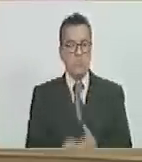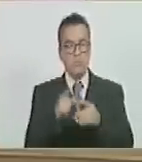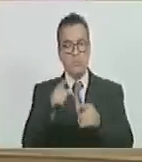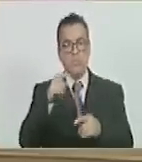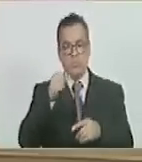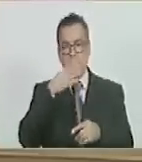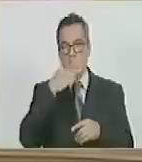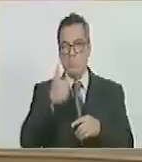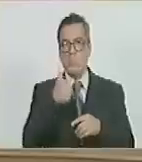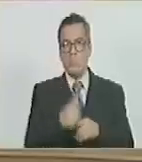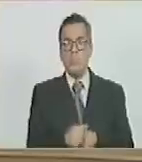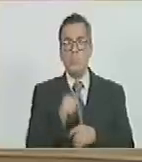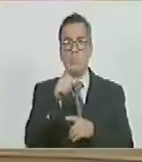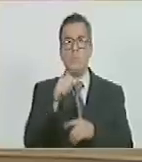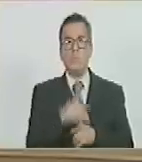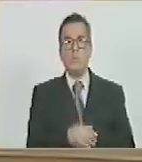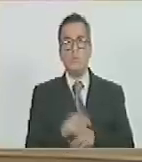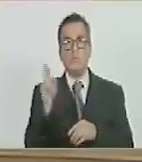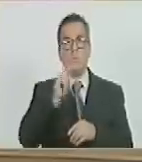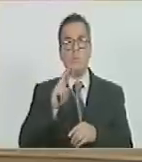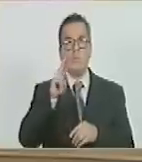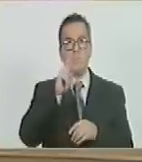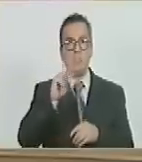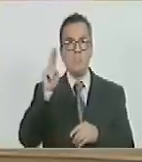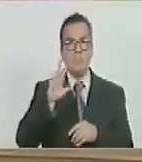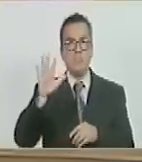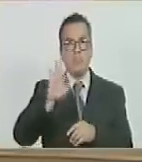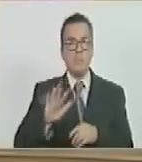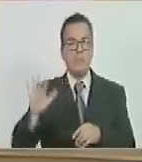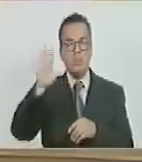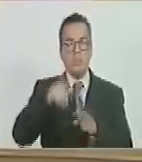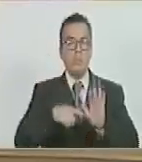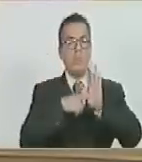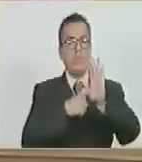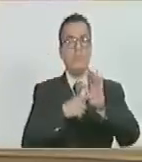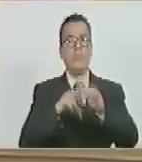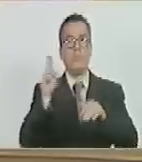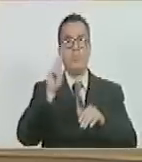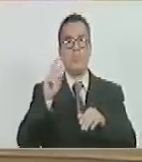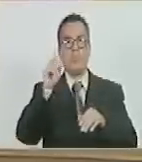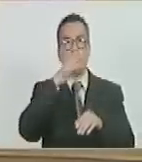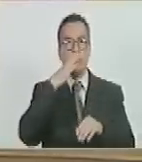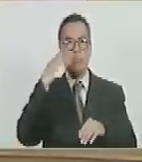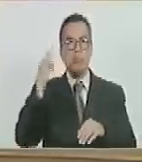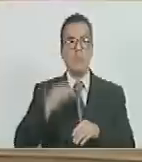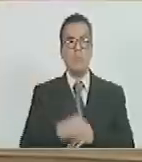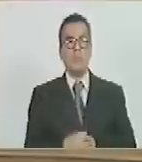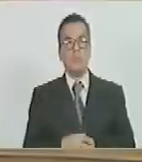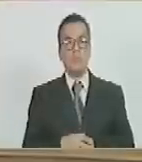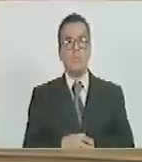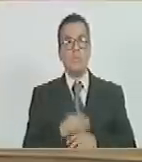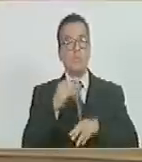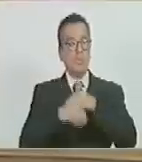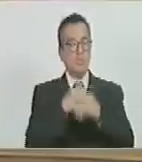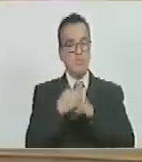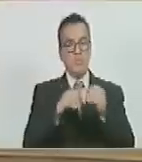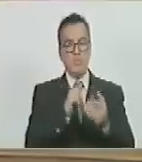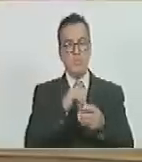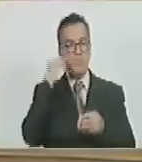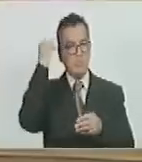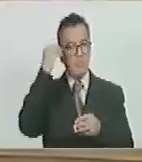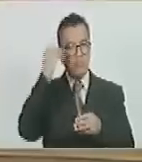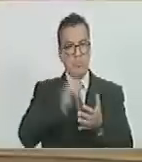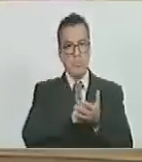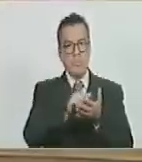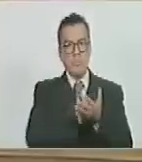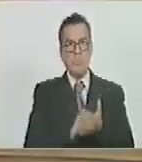y plenipotenciario de la República Bolivariana de Venezuela ante la República Francesa, de conformidad con lo previsto